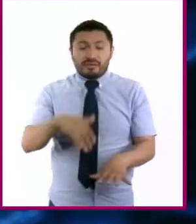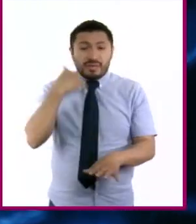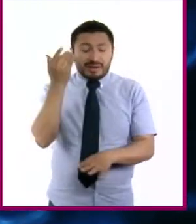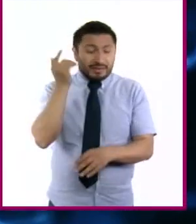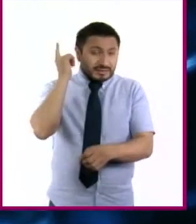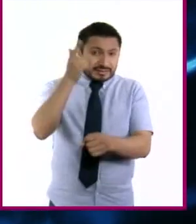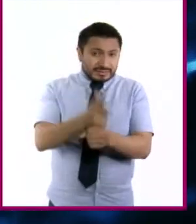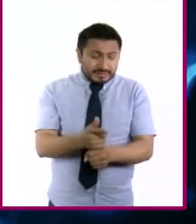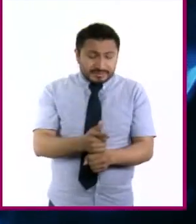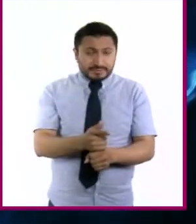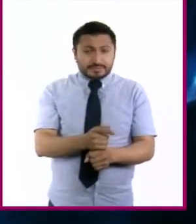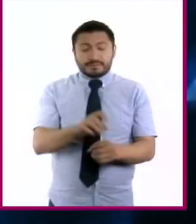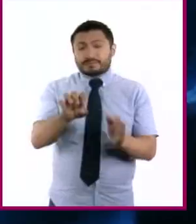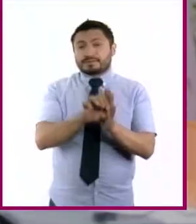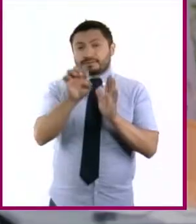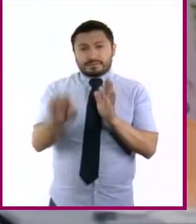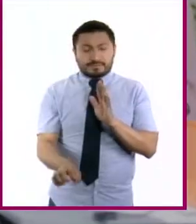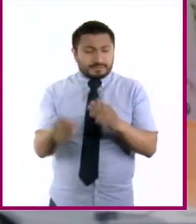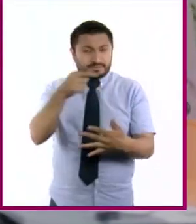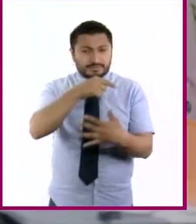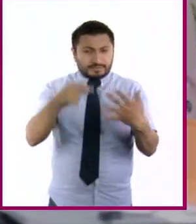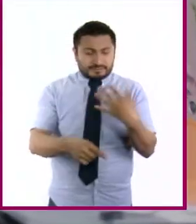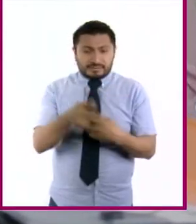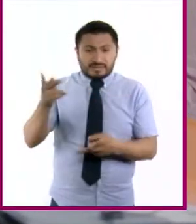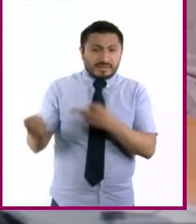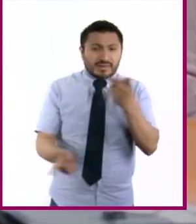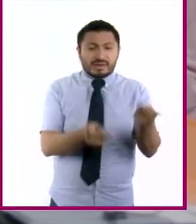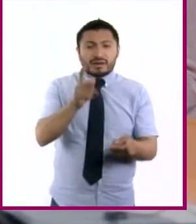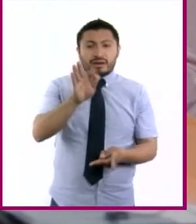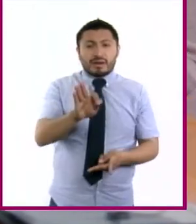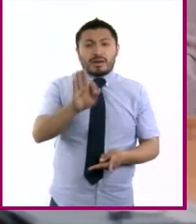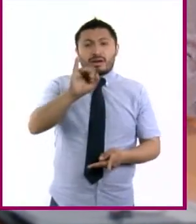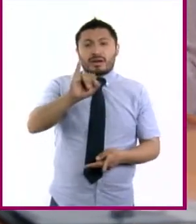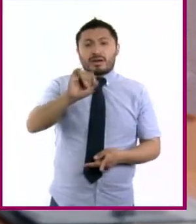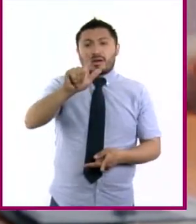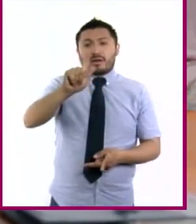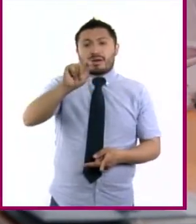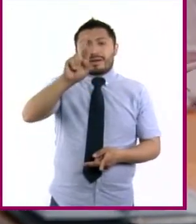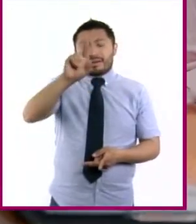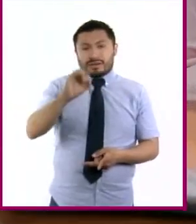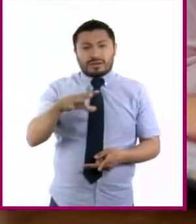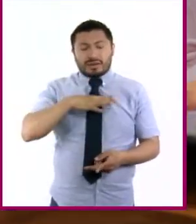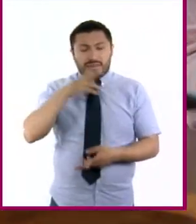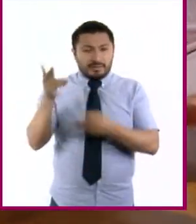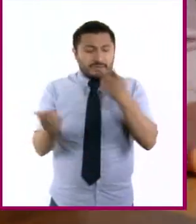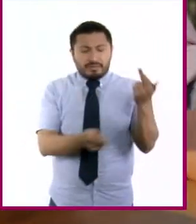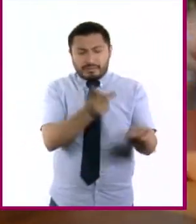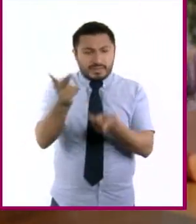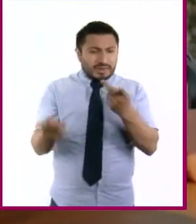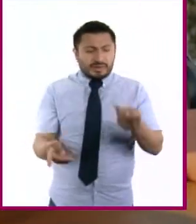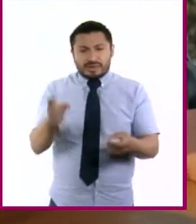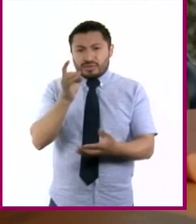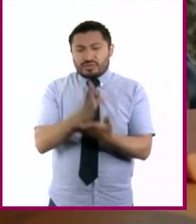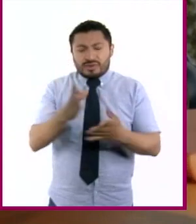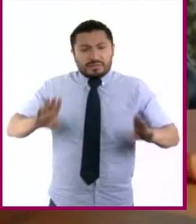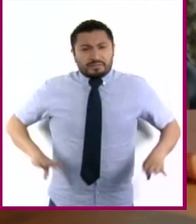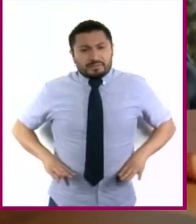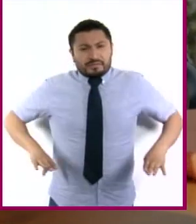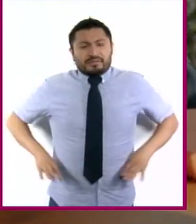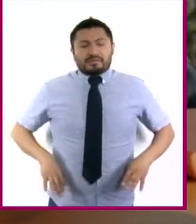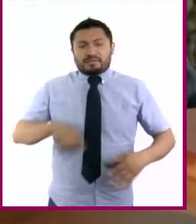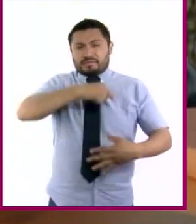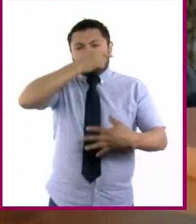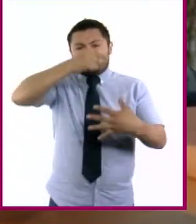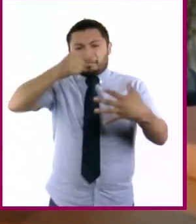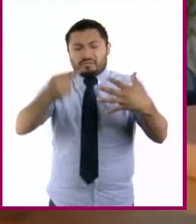obtener. Estas son algunas. Preguntas filtro son las que solo se aplican en las personas que cumplen con ciertas características muy específicas